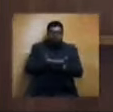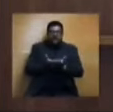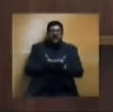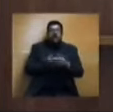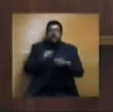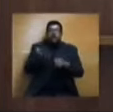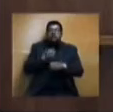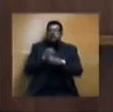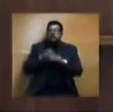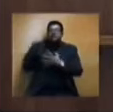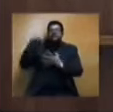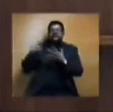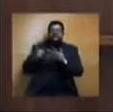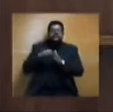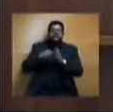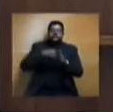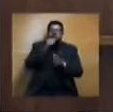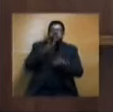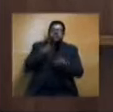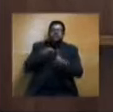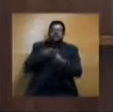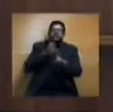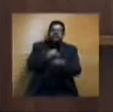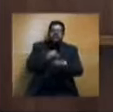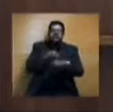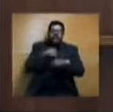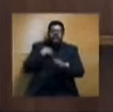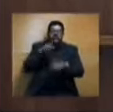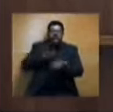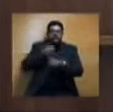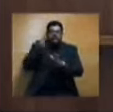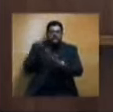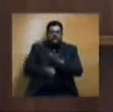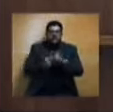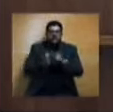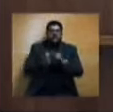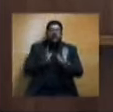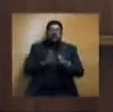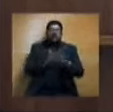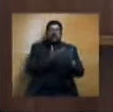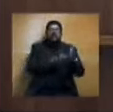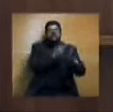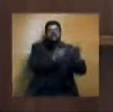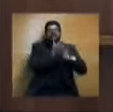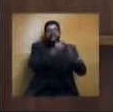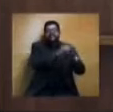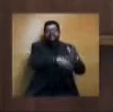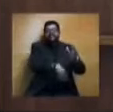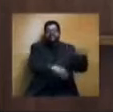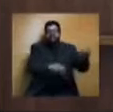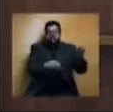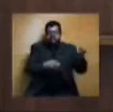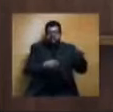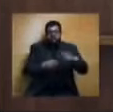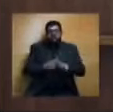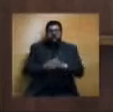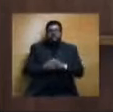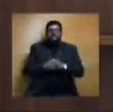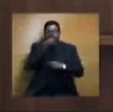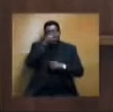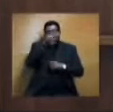los agravios, ya que estos se vinculan a los estudios de fondo sobre la cuestión controvertida sometida a la competencia del tribunal local. Es la